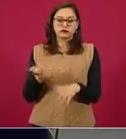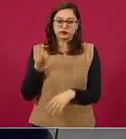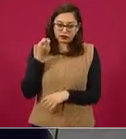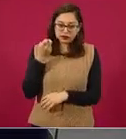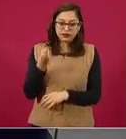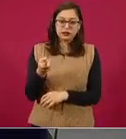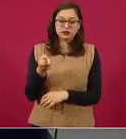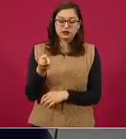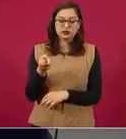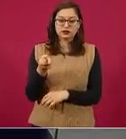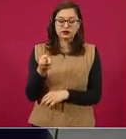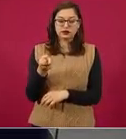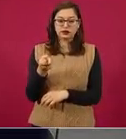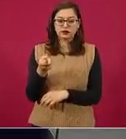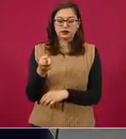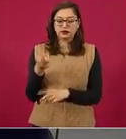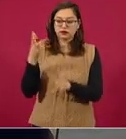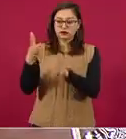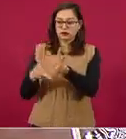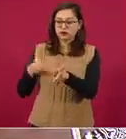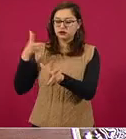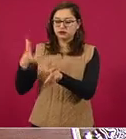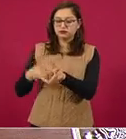libramiento de las vías férreas